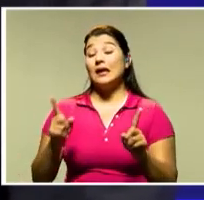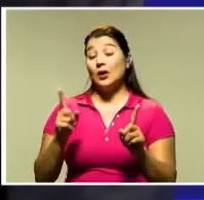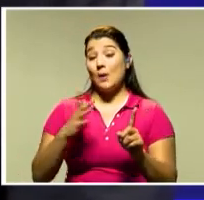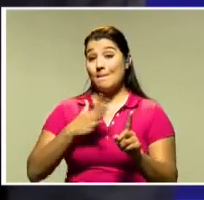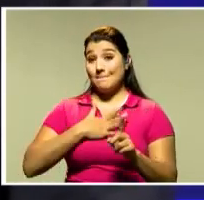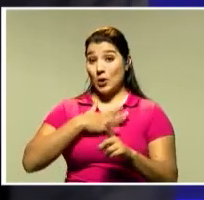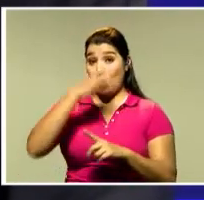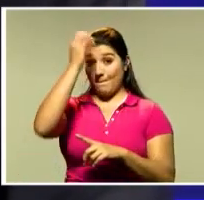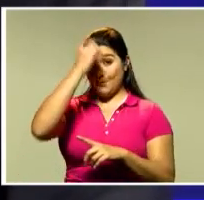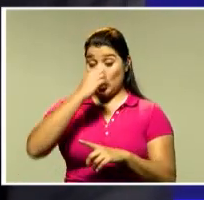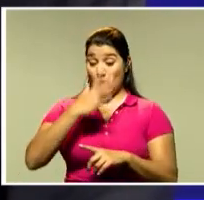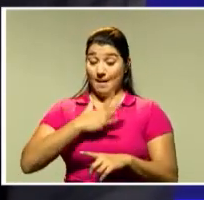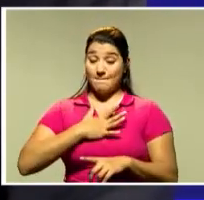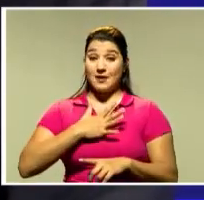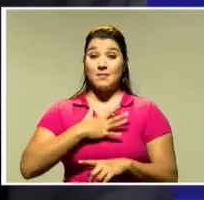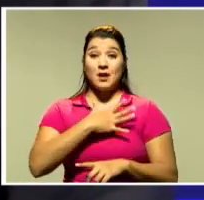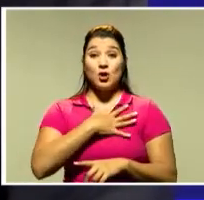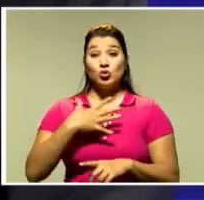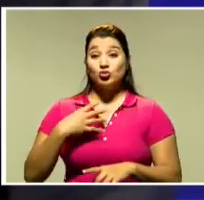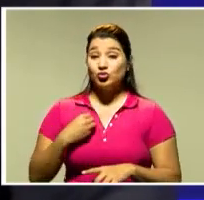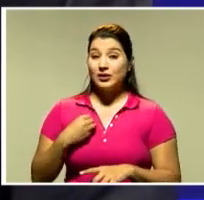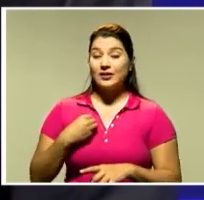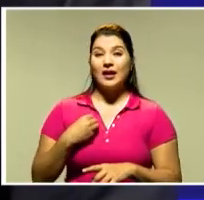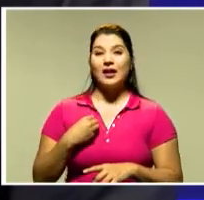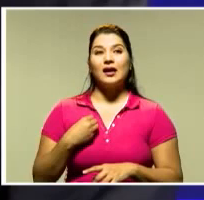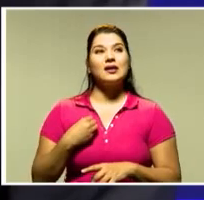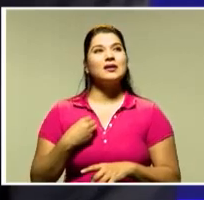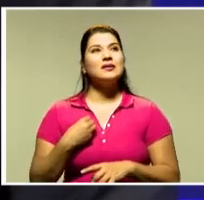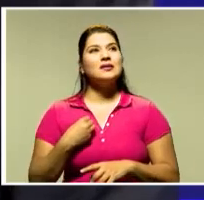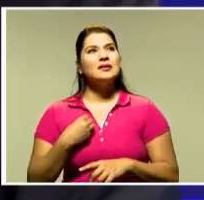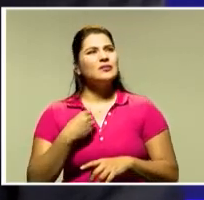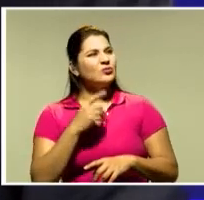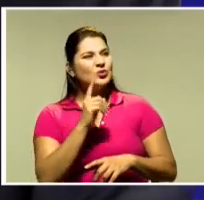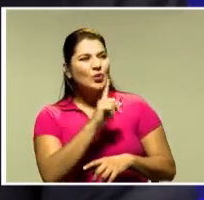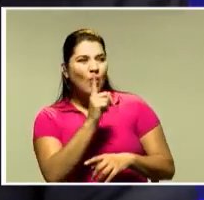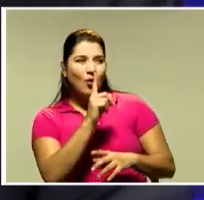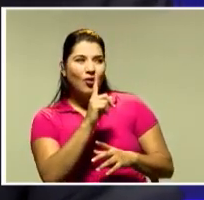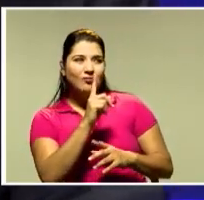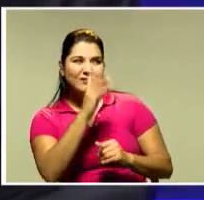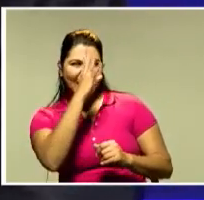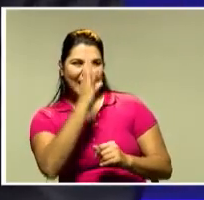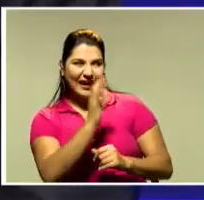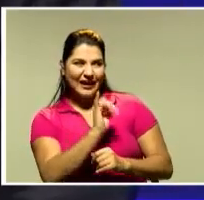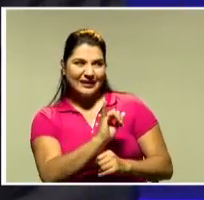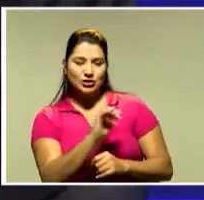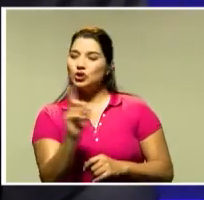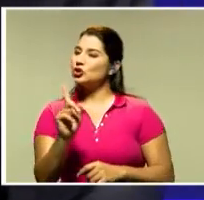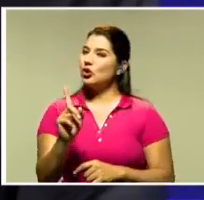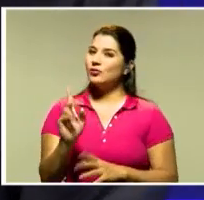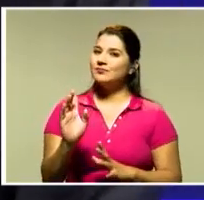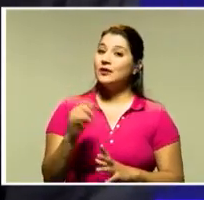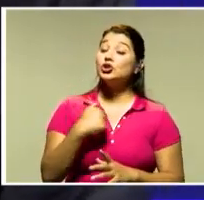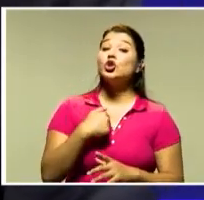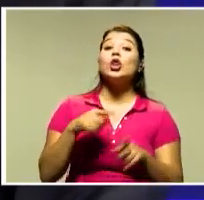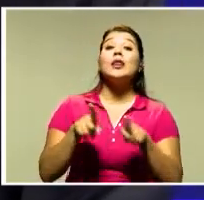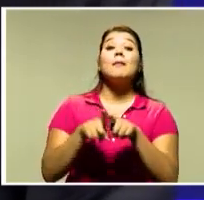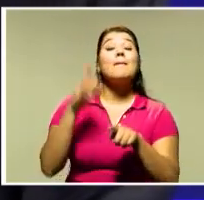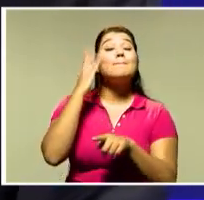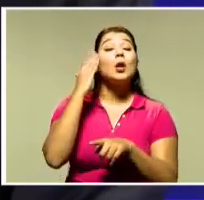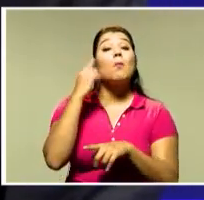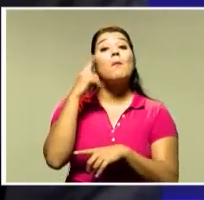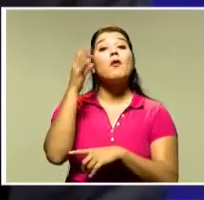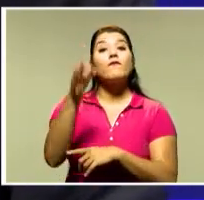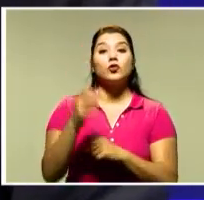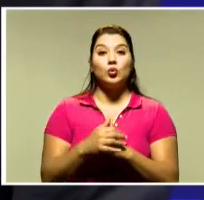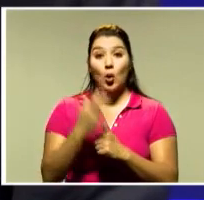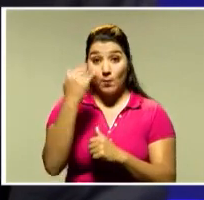particularmente me gustaría que se puntualizara. No me termina de cerrar, porque además temo por el futuro. temo por el futuro porque recuerde que